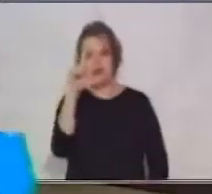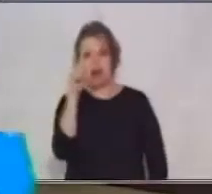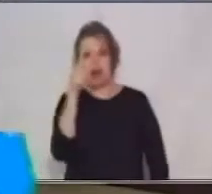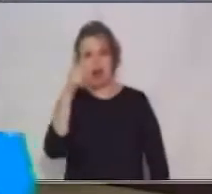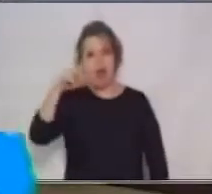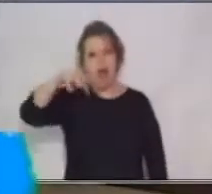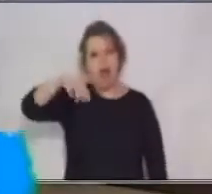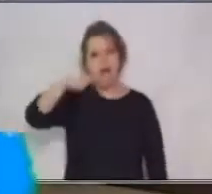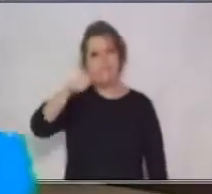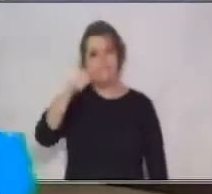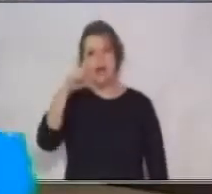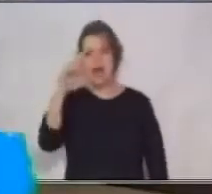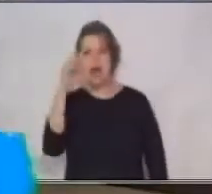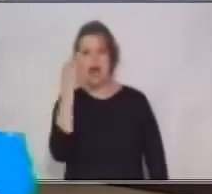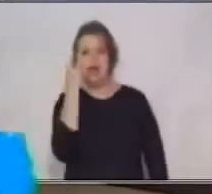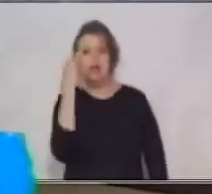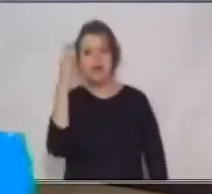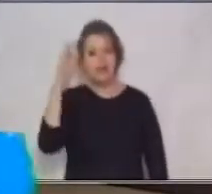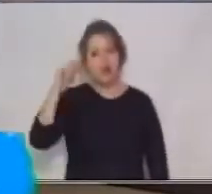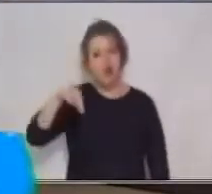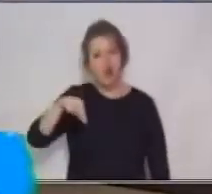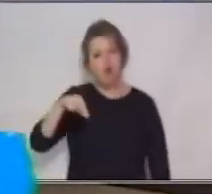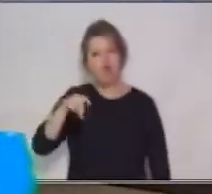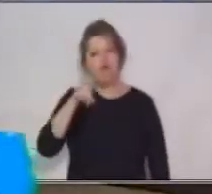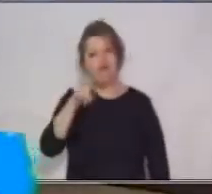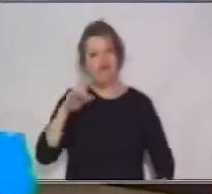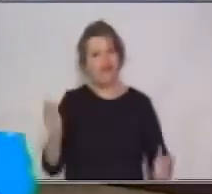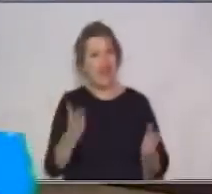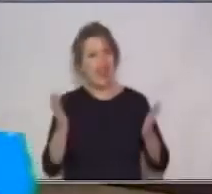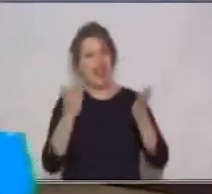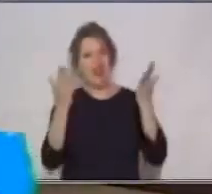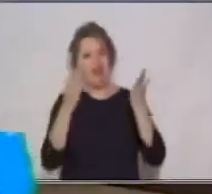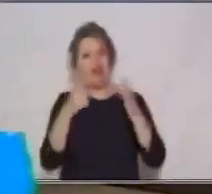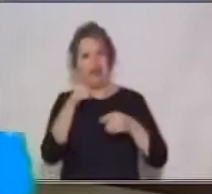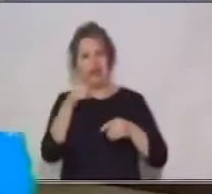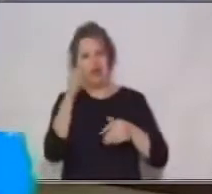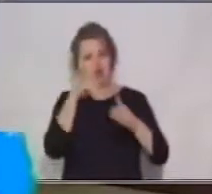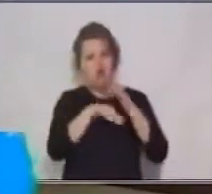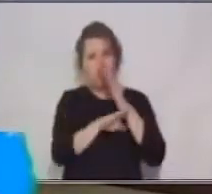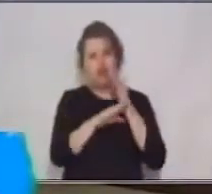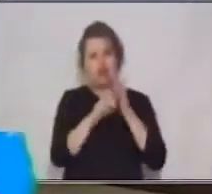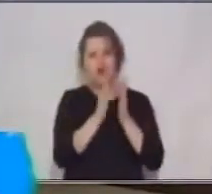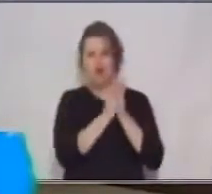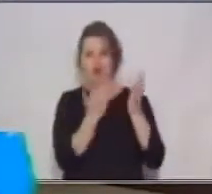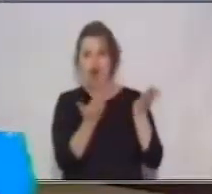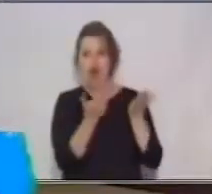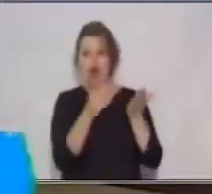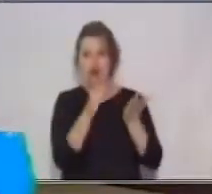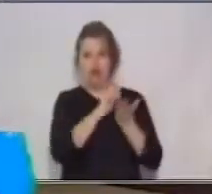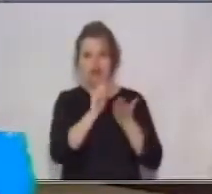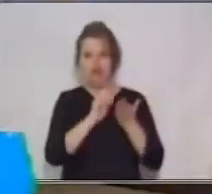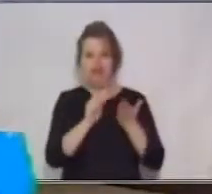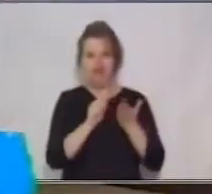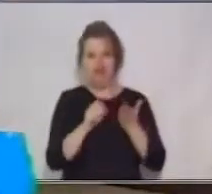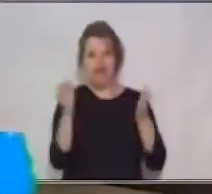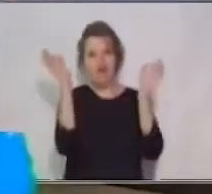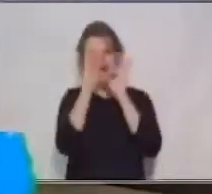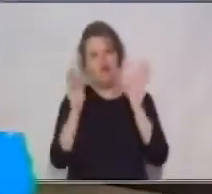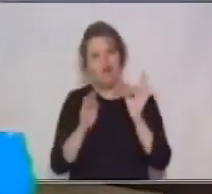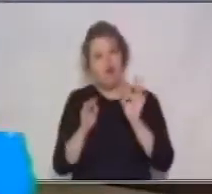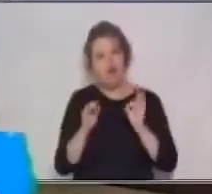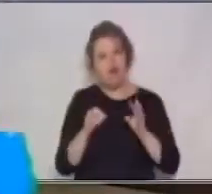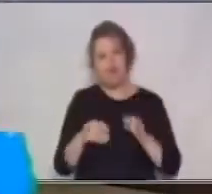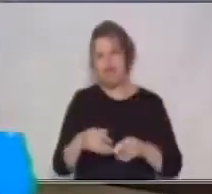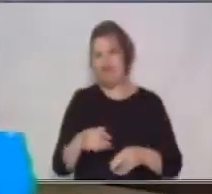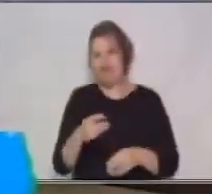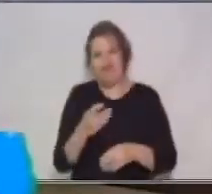un estado de ánimo. Entonces, si ustedes conocen más, también pueden escribirlas dentro de su cuaderno. Y estas son como una forma más sencilla también